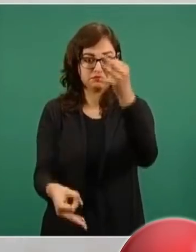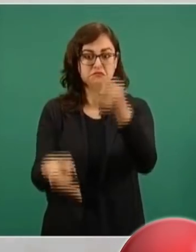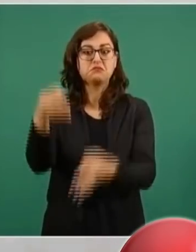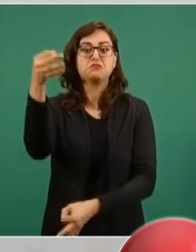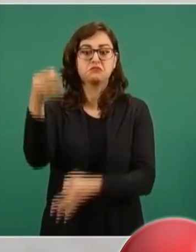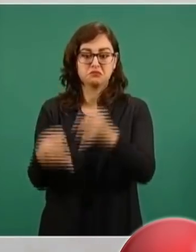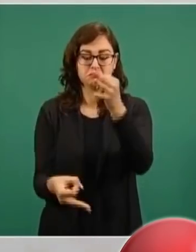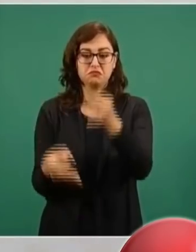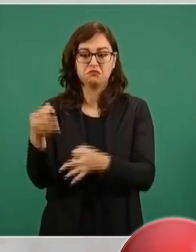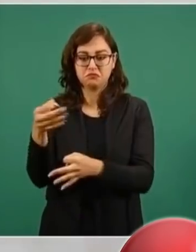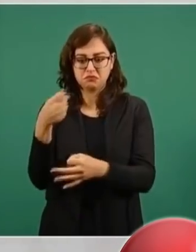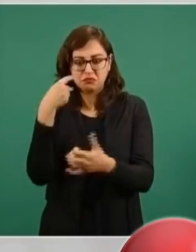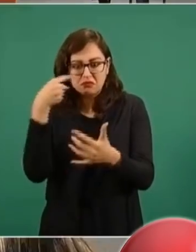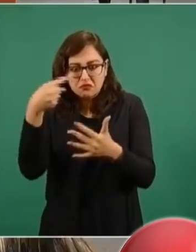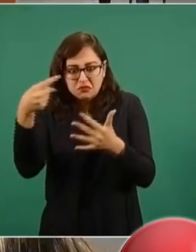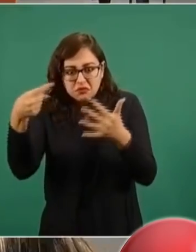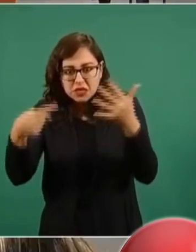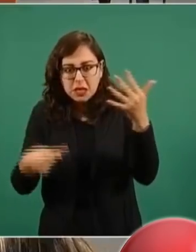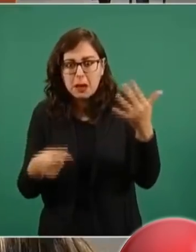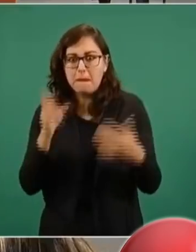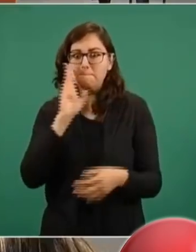residencia a los que fue sujeto,